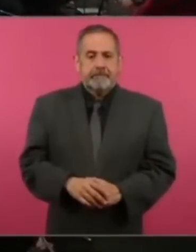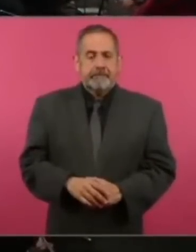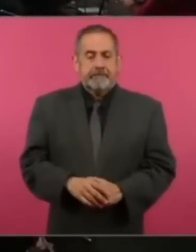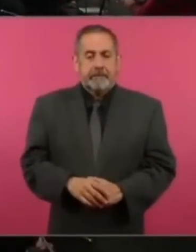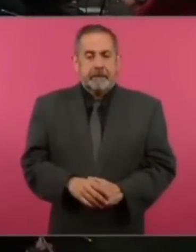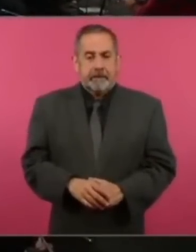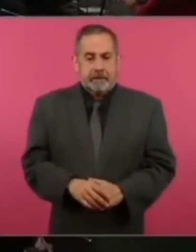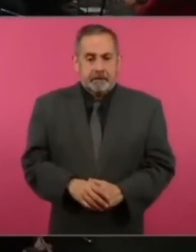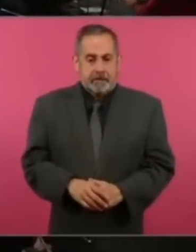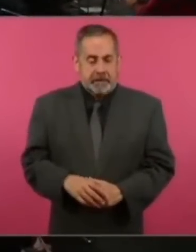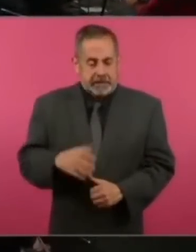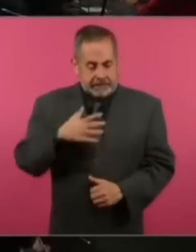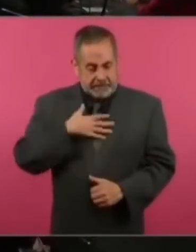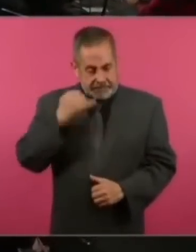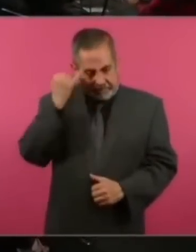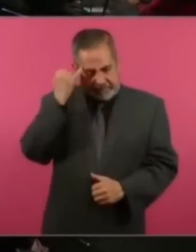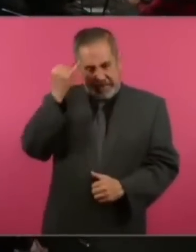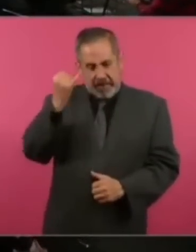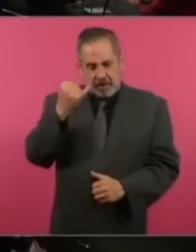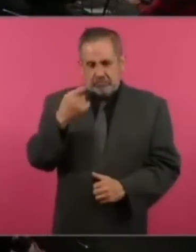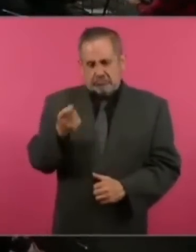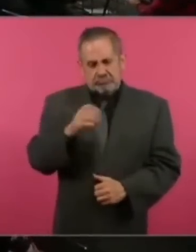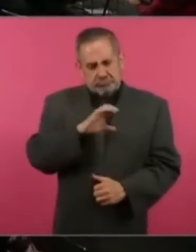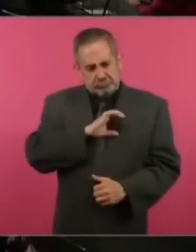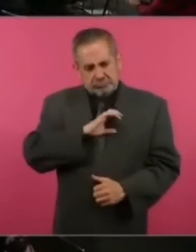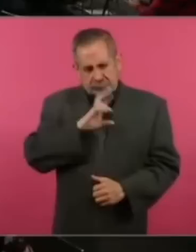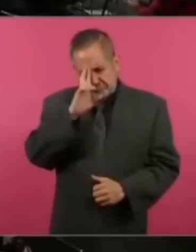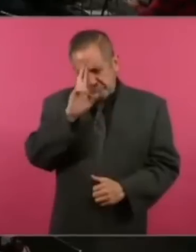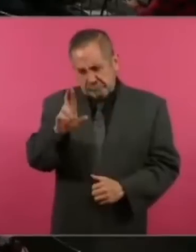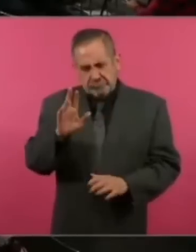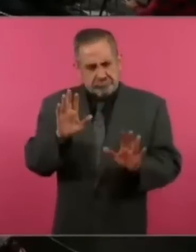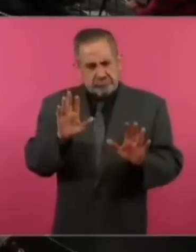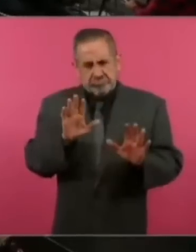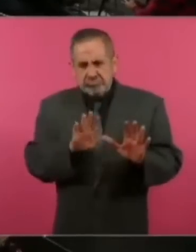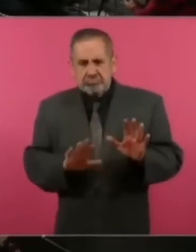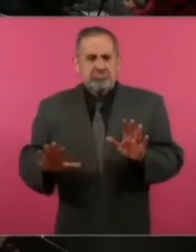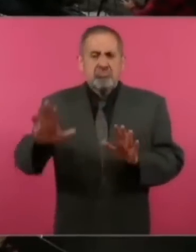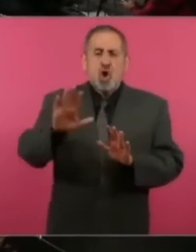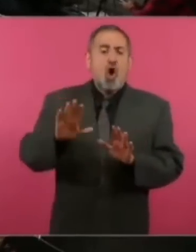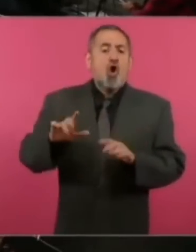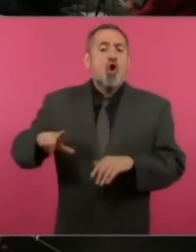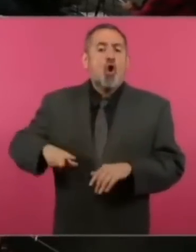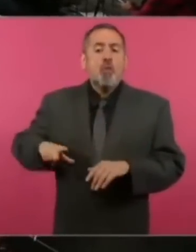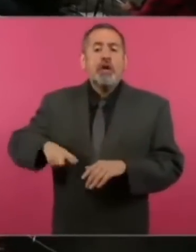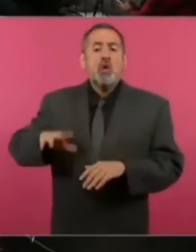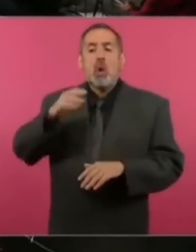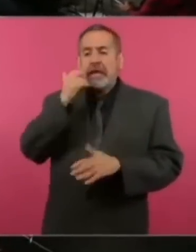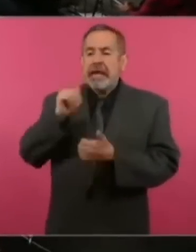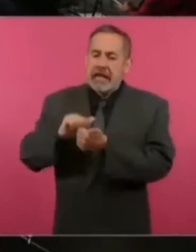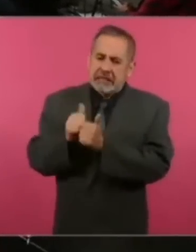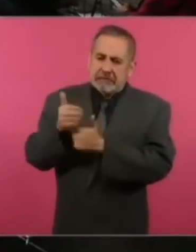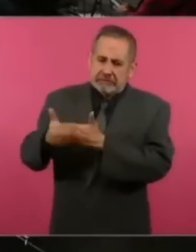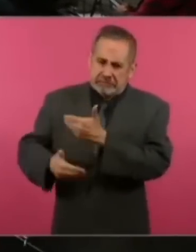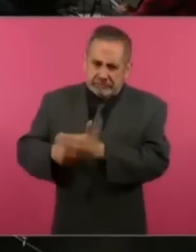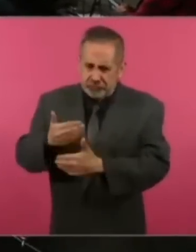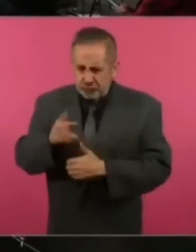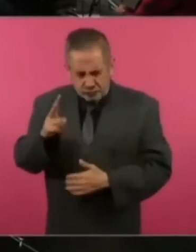mi cuestionamiento fraterno a los gobiernos progresistas?